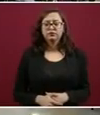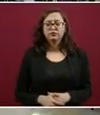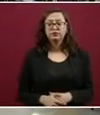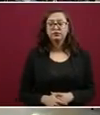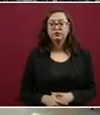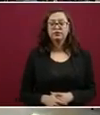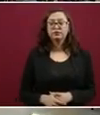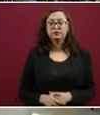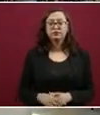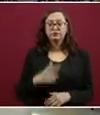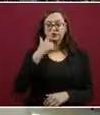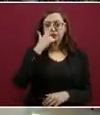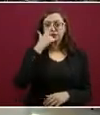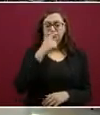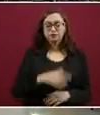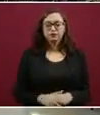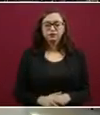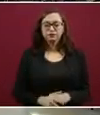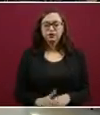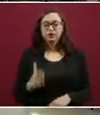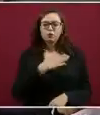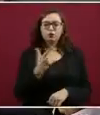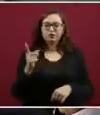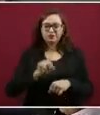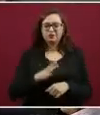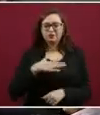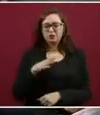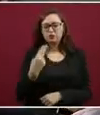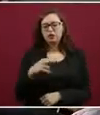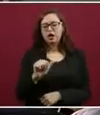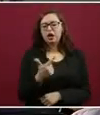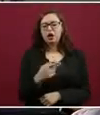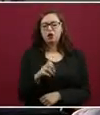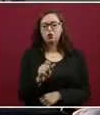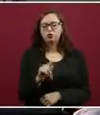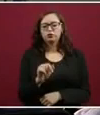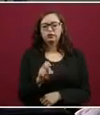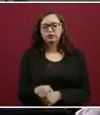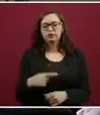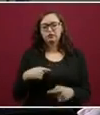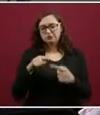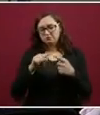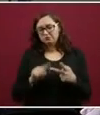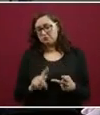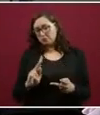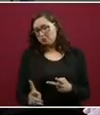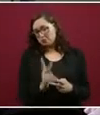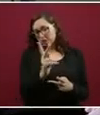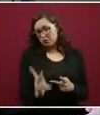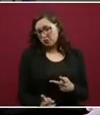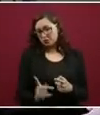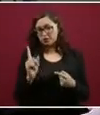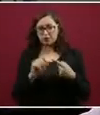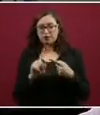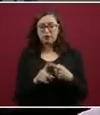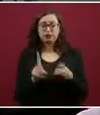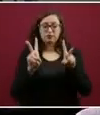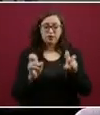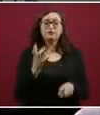Hola, presidente, buenos días. Agustín Velasco, de Uno TV. Yo quiero hacerle dos preguntas, presidente. Uno tiene que ver con el tema del combate al